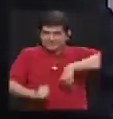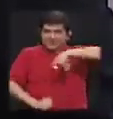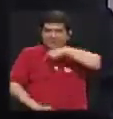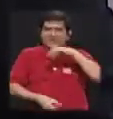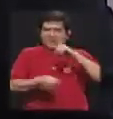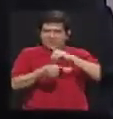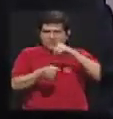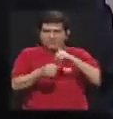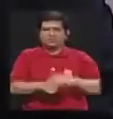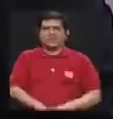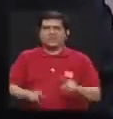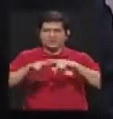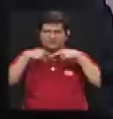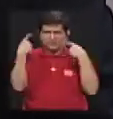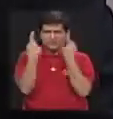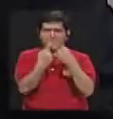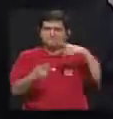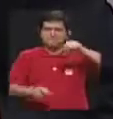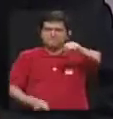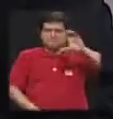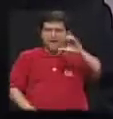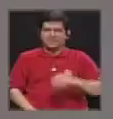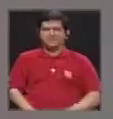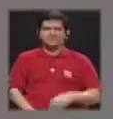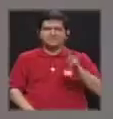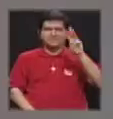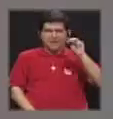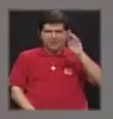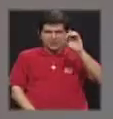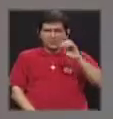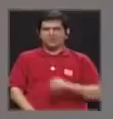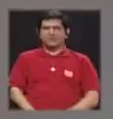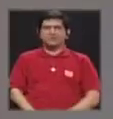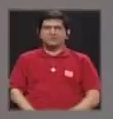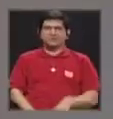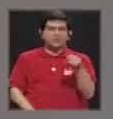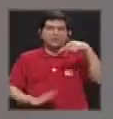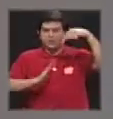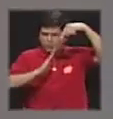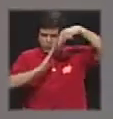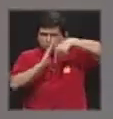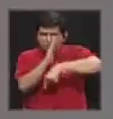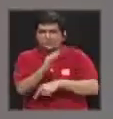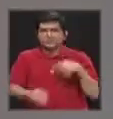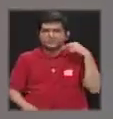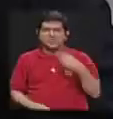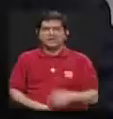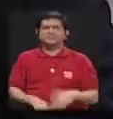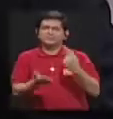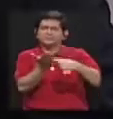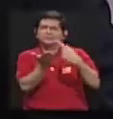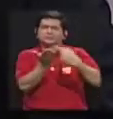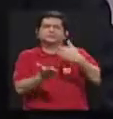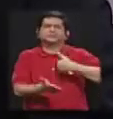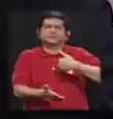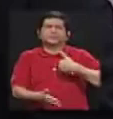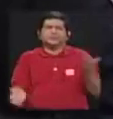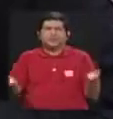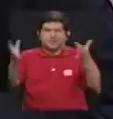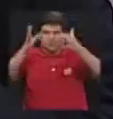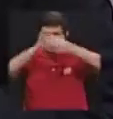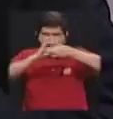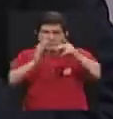el diputado del Partido Acción Ciudadana, Manrique Oviedo, y vamos a profundizar en la polémica que ha habido en torno